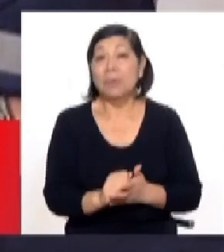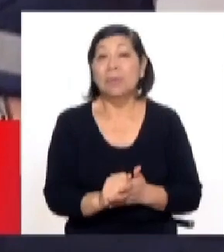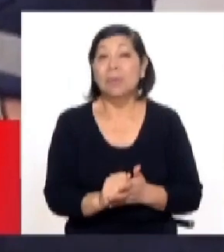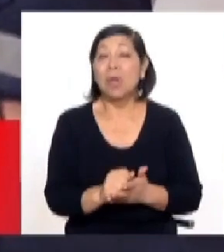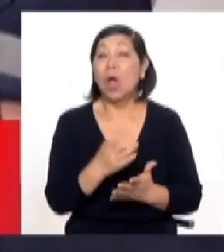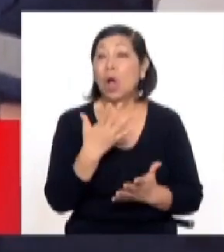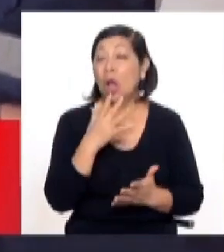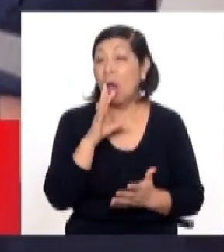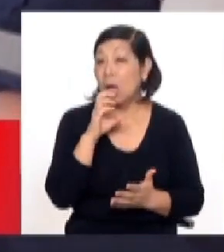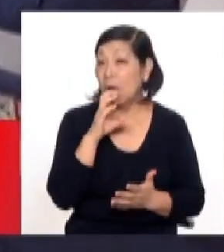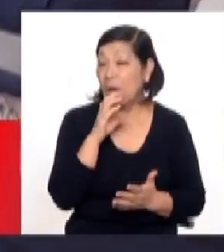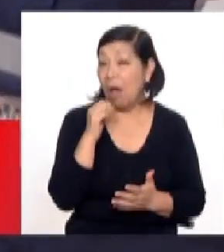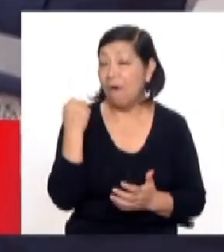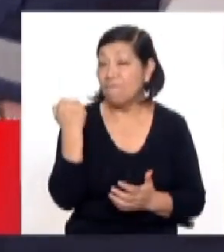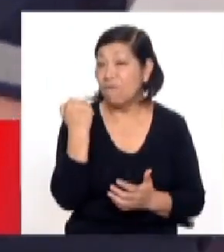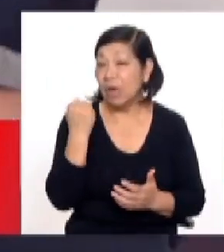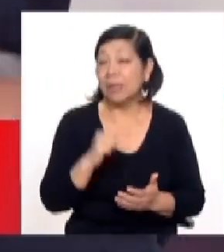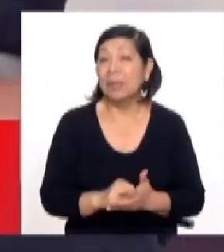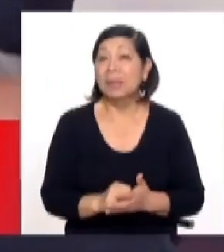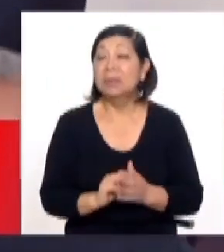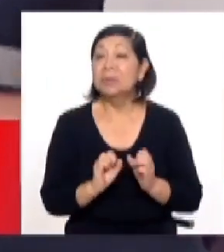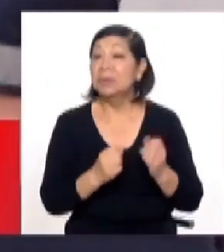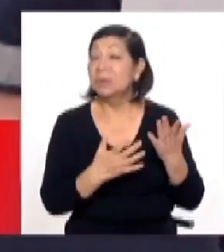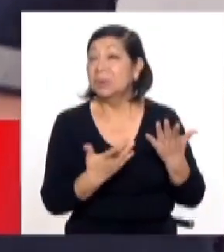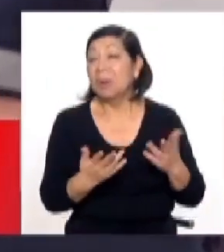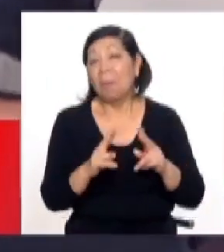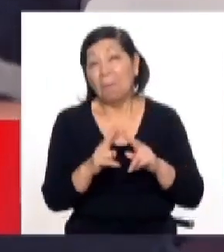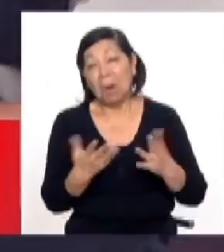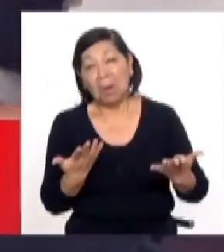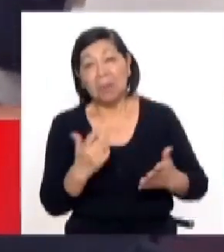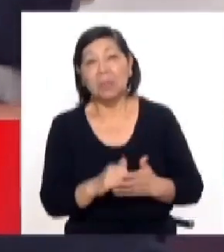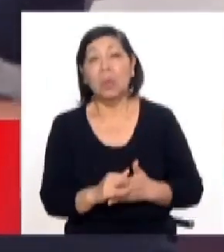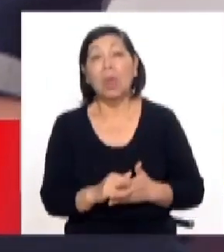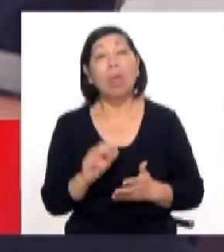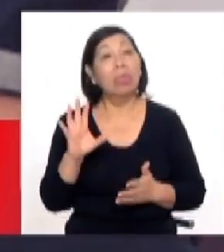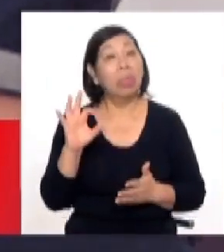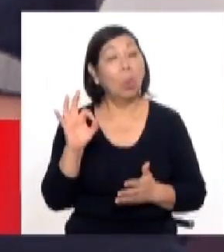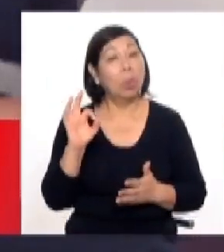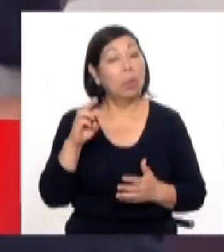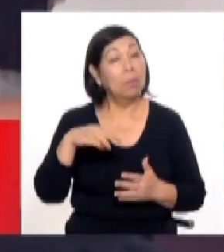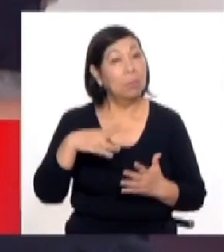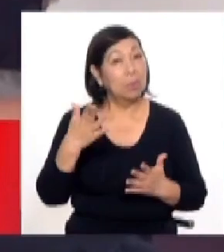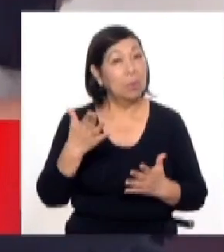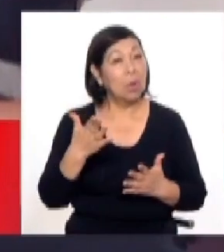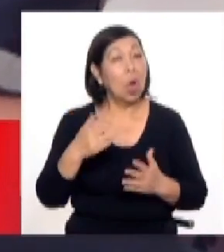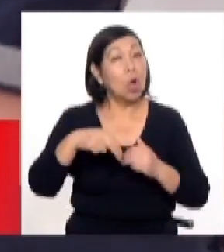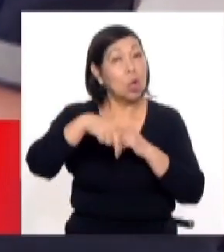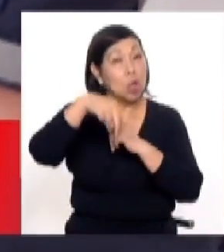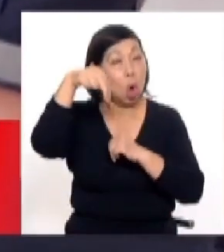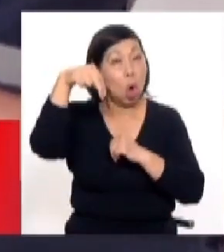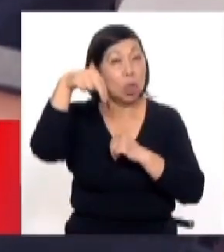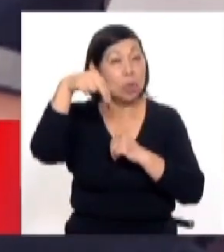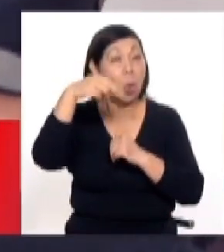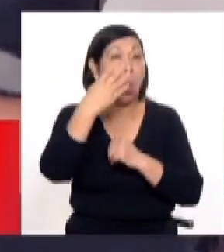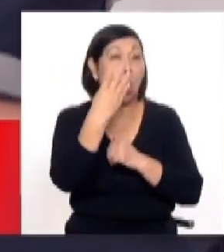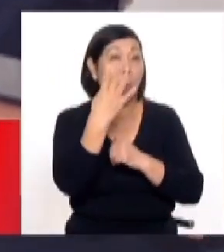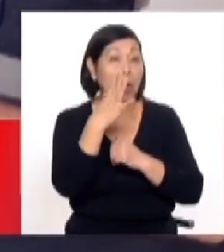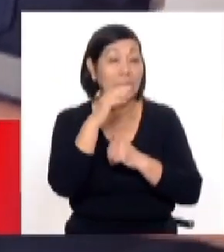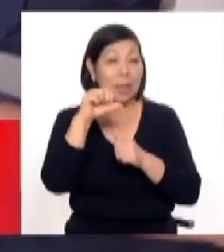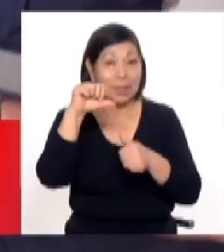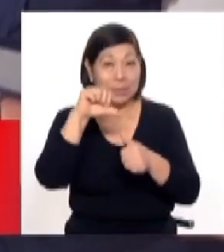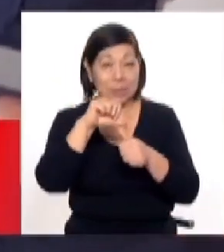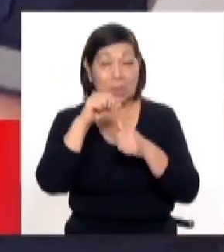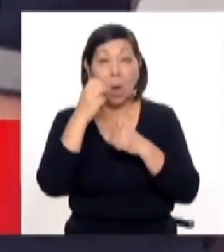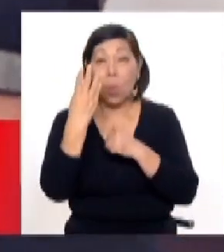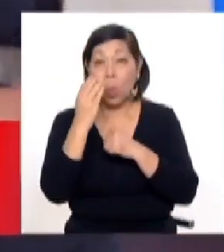nivel naranja un evento de fuerte intensidad por lo que esperamos valores de alrededor de 50 mm en los sectores norte de 45 en el centro